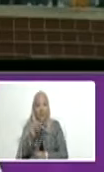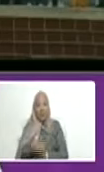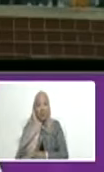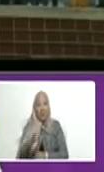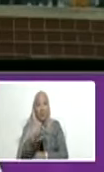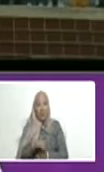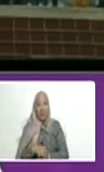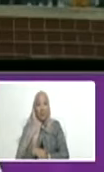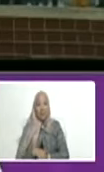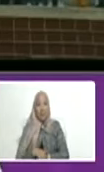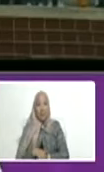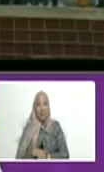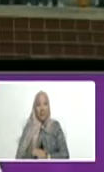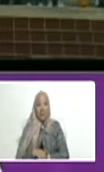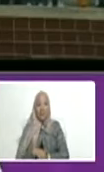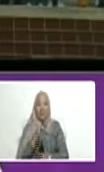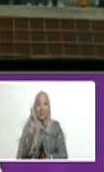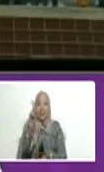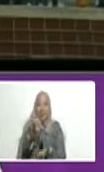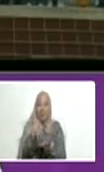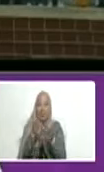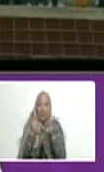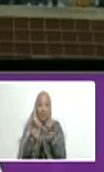Bueno, mire, mire,